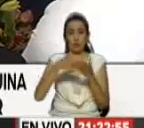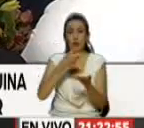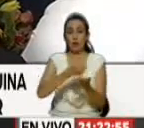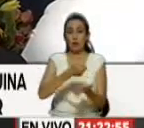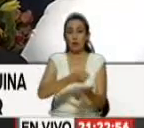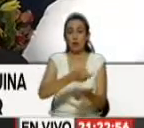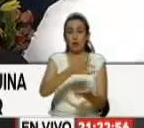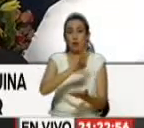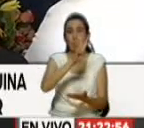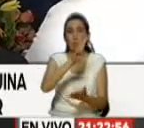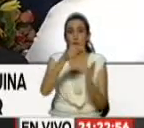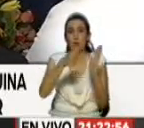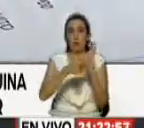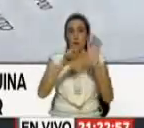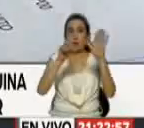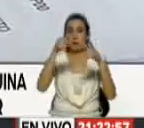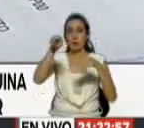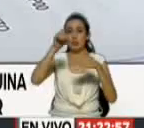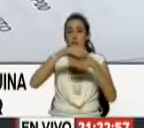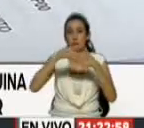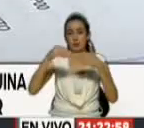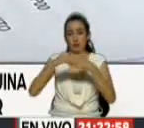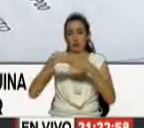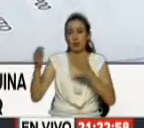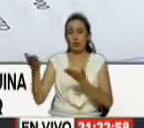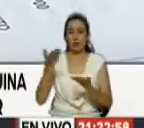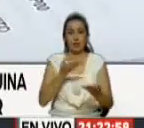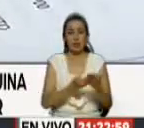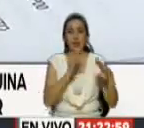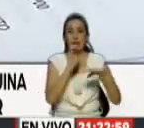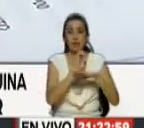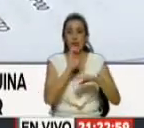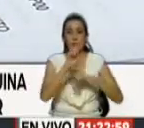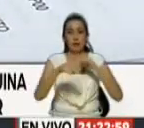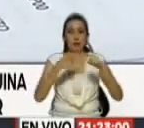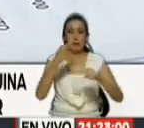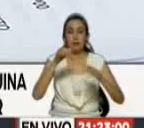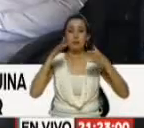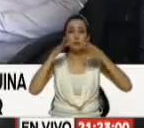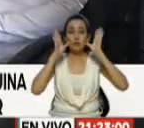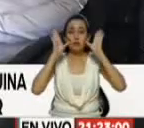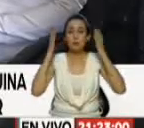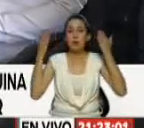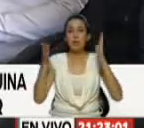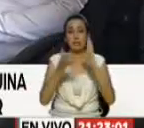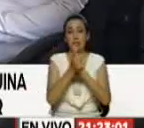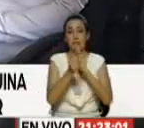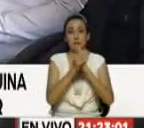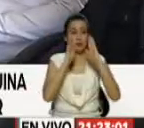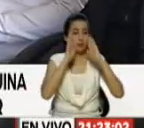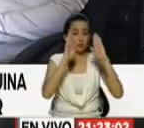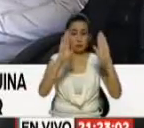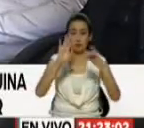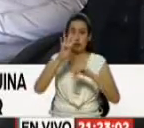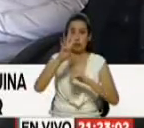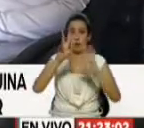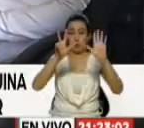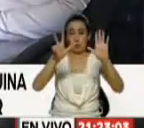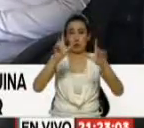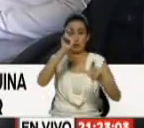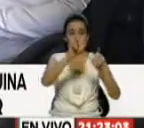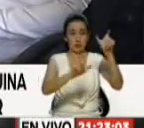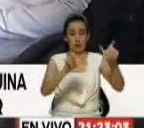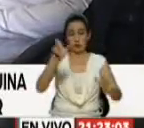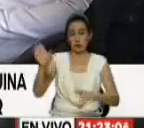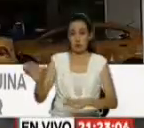de $4.6 millones y llegará al país el próximo mes de diciembre. Tendrá una capacidad de atender a 48 pacientes